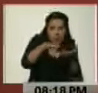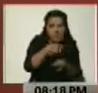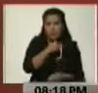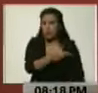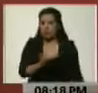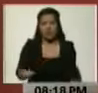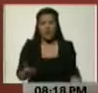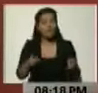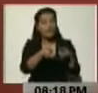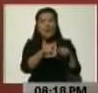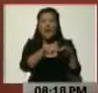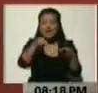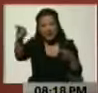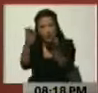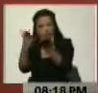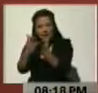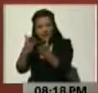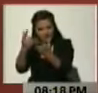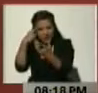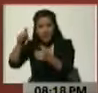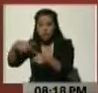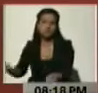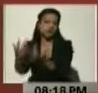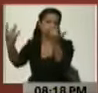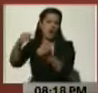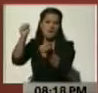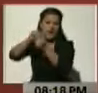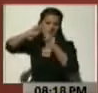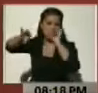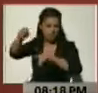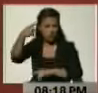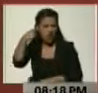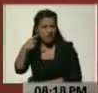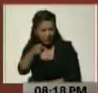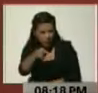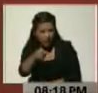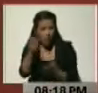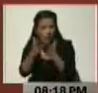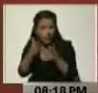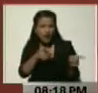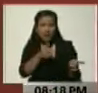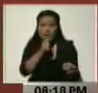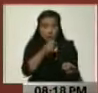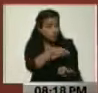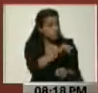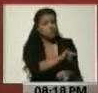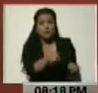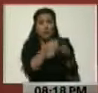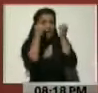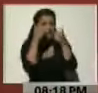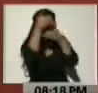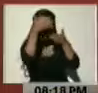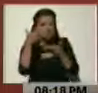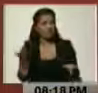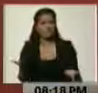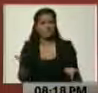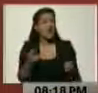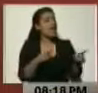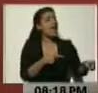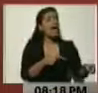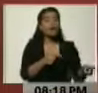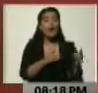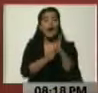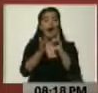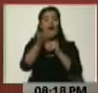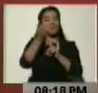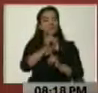ustedes. Pero se van a quedar con las ganas. Aprueben si quieren mañana una ley de amnesia parte 2 y el viernes una